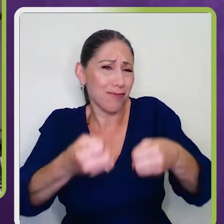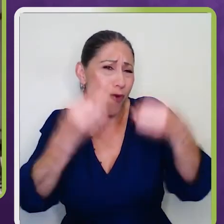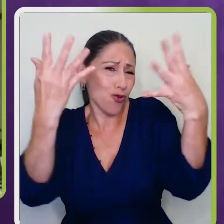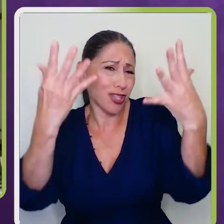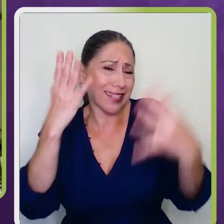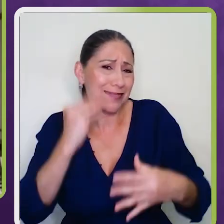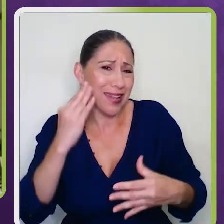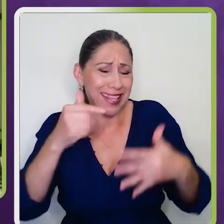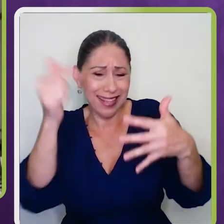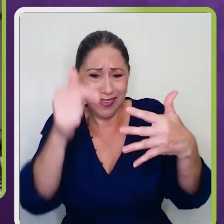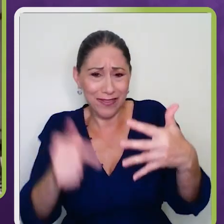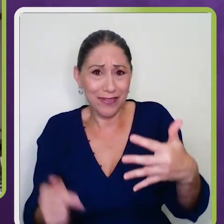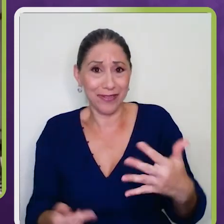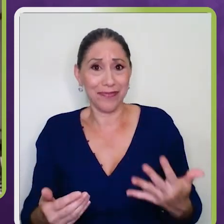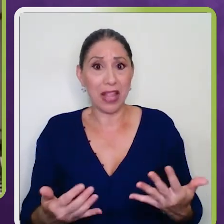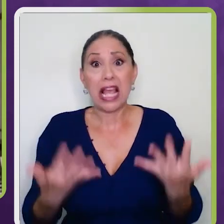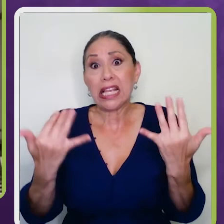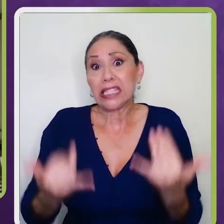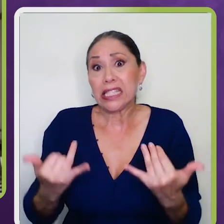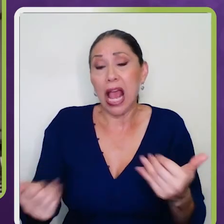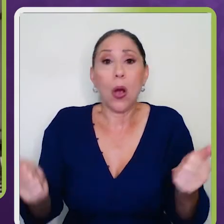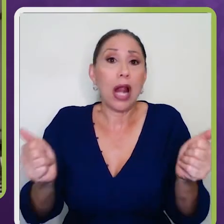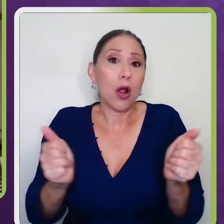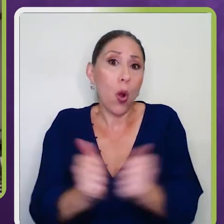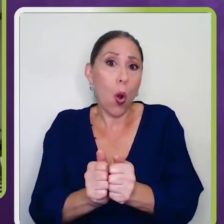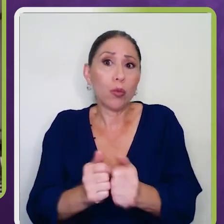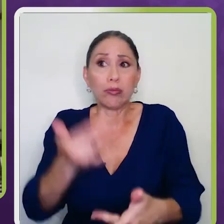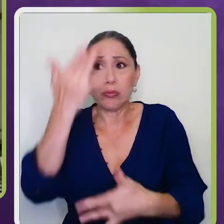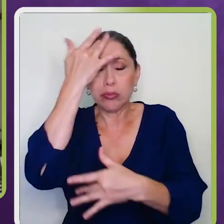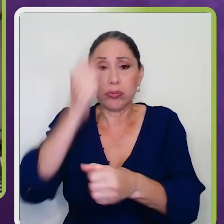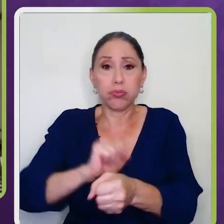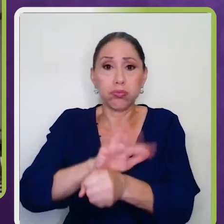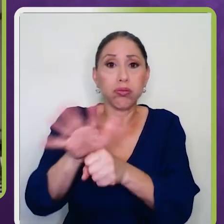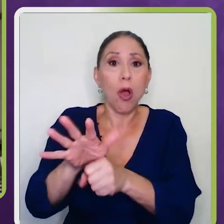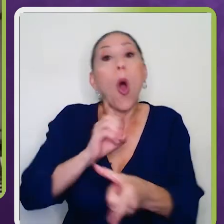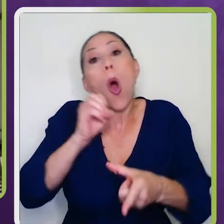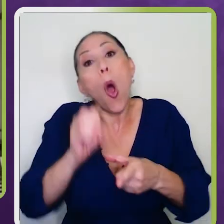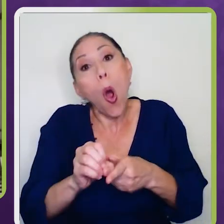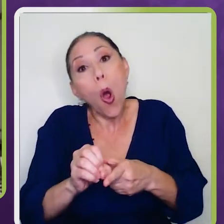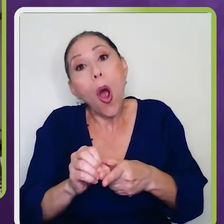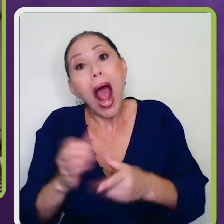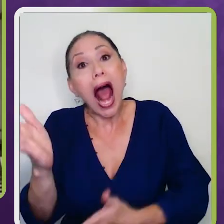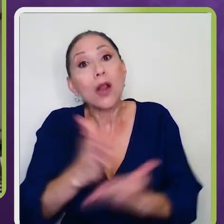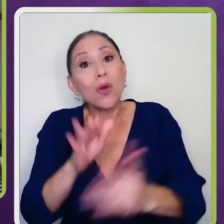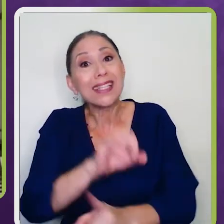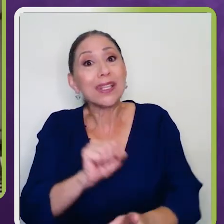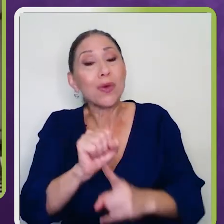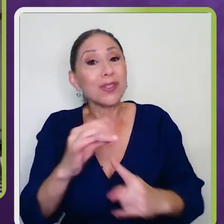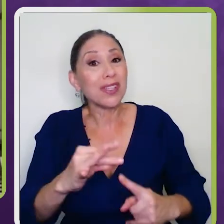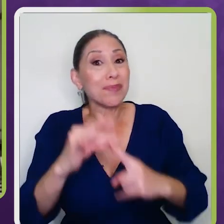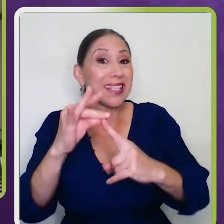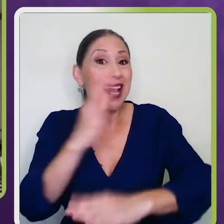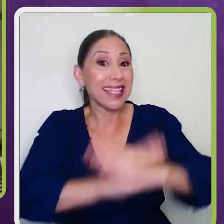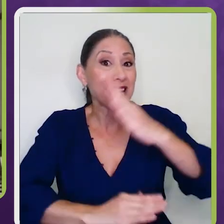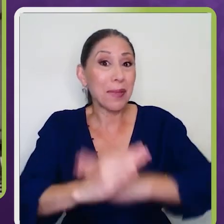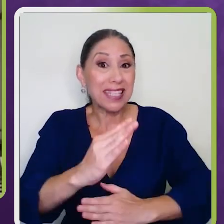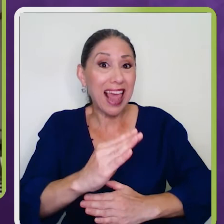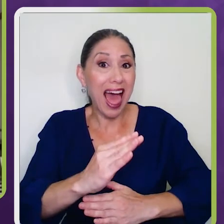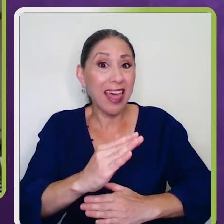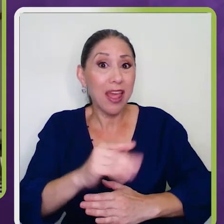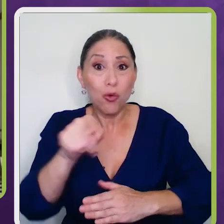pandemia y algún tipo de discapacidad o condición especial que no nos permita realizar alguna actividad sea